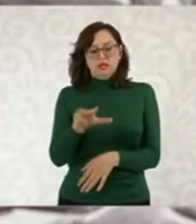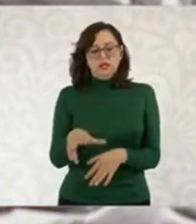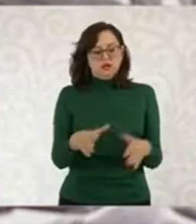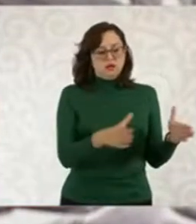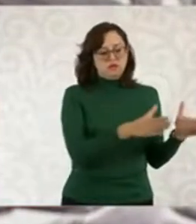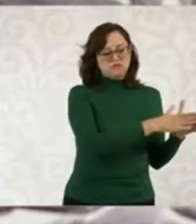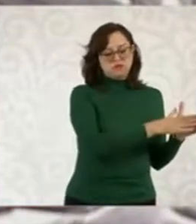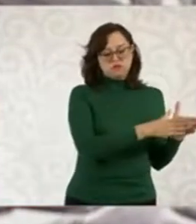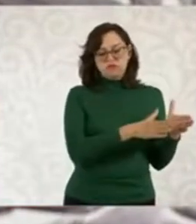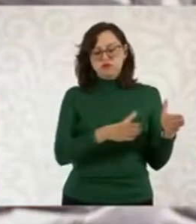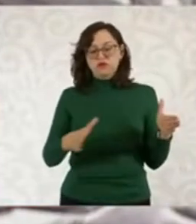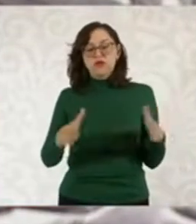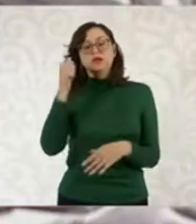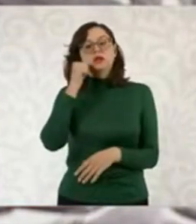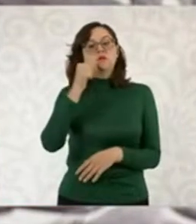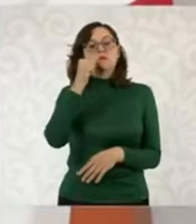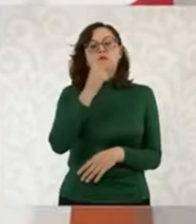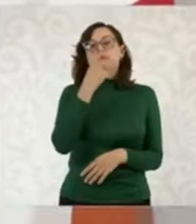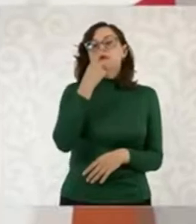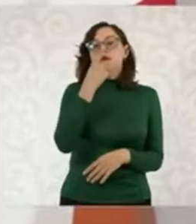de creación de empleo.